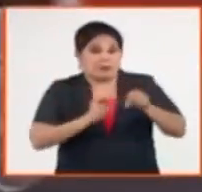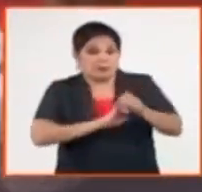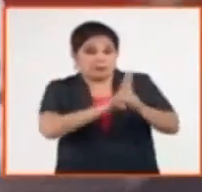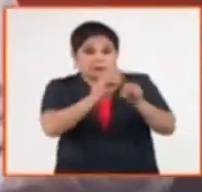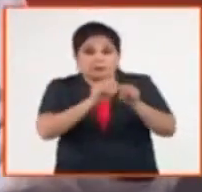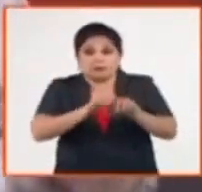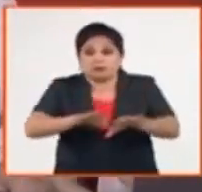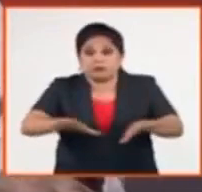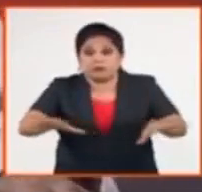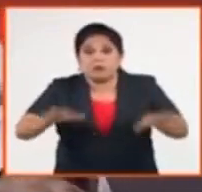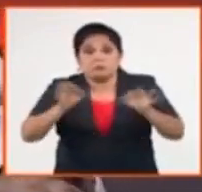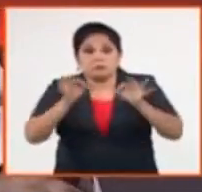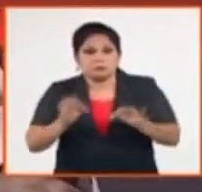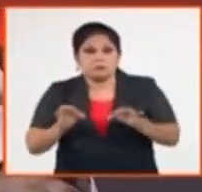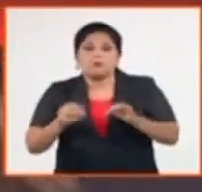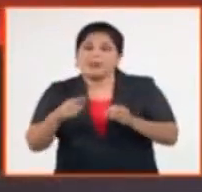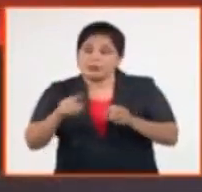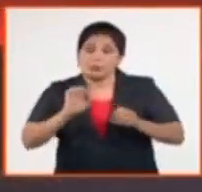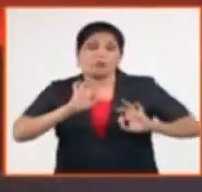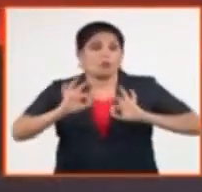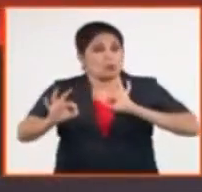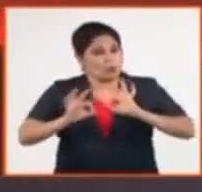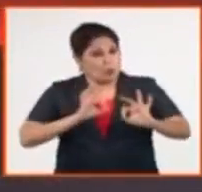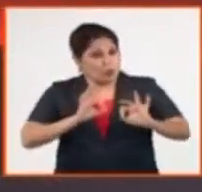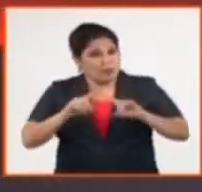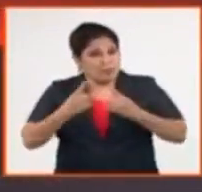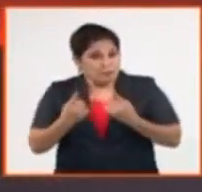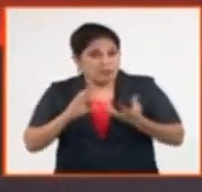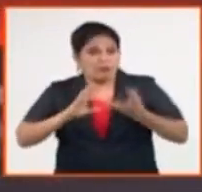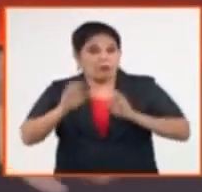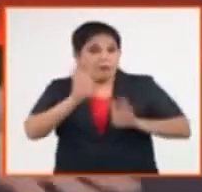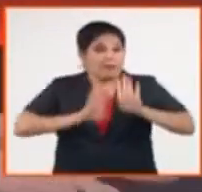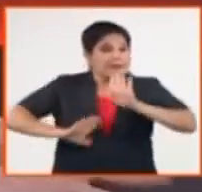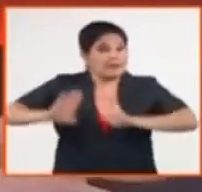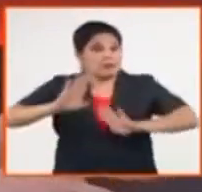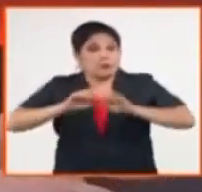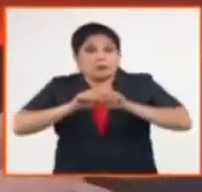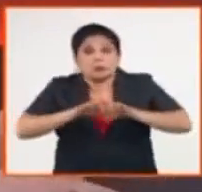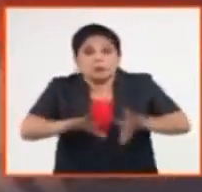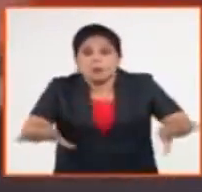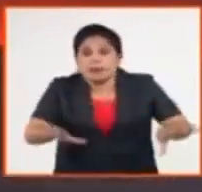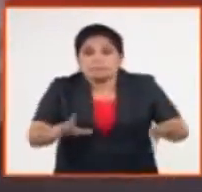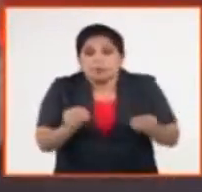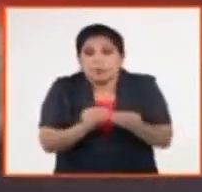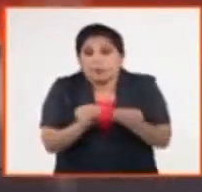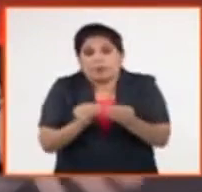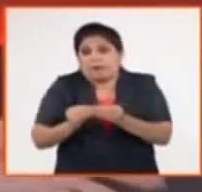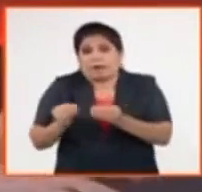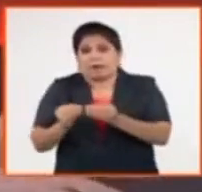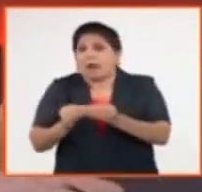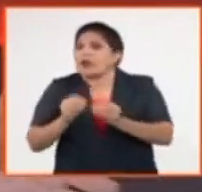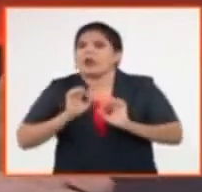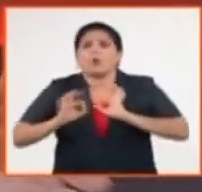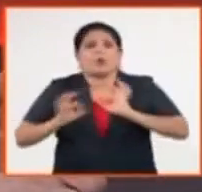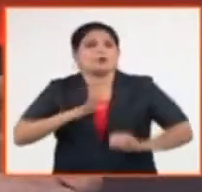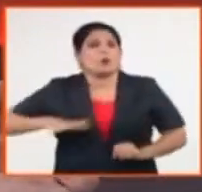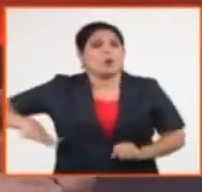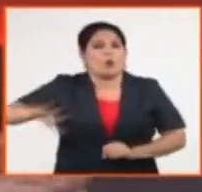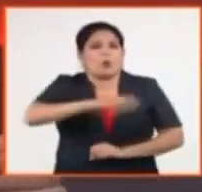de transmisión del virus. Y por tanto, el concepto de inmunidad de rebaño no aplica. Hay que proteger a toda la